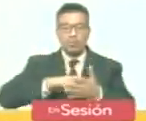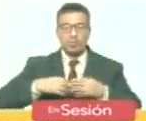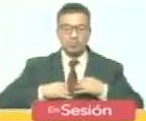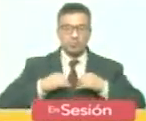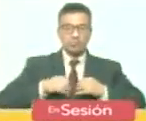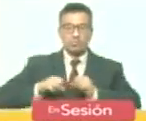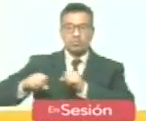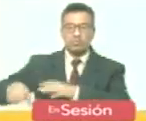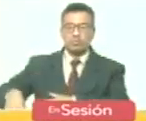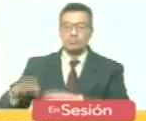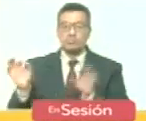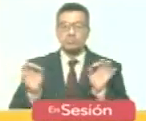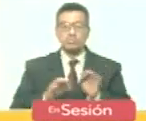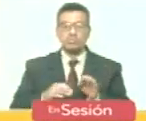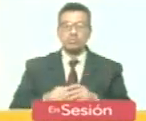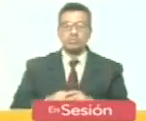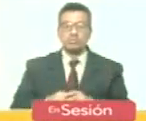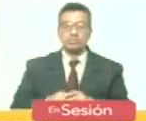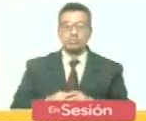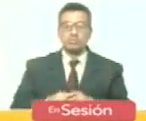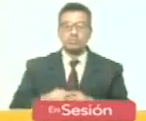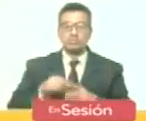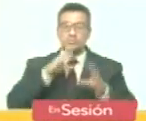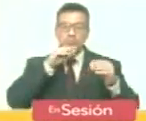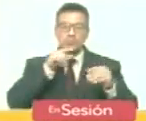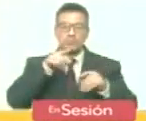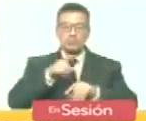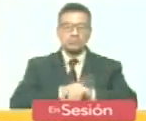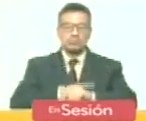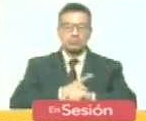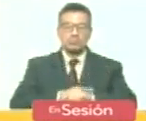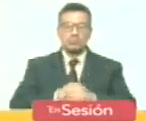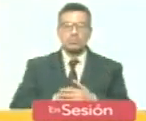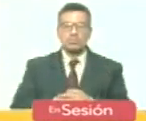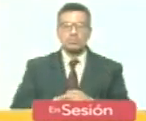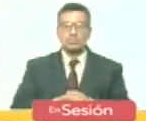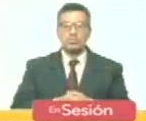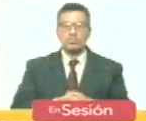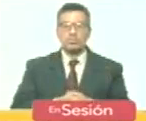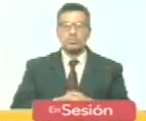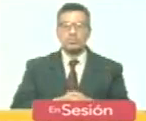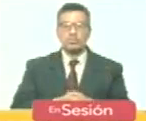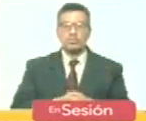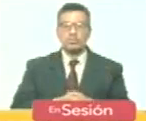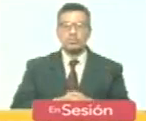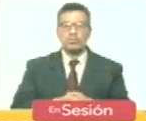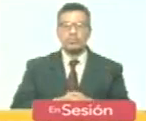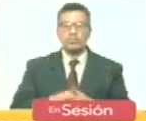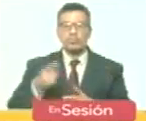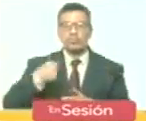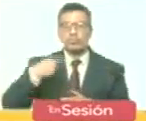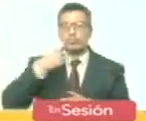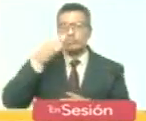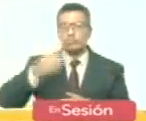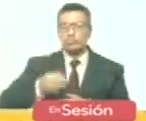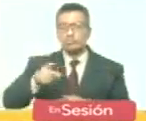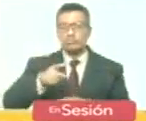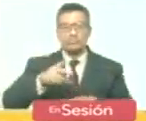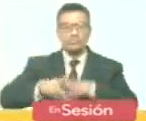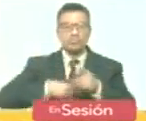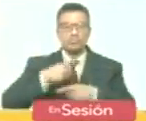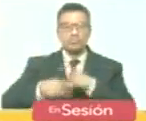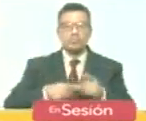vestidura, sin estar hablando en este momento de que debe garantizarse el debido